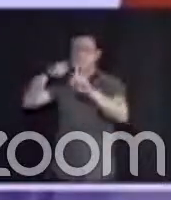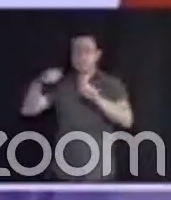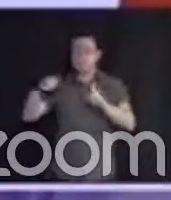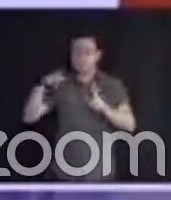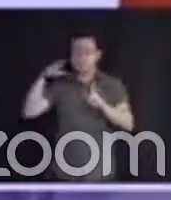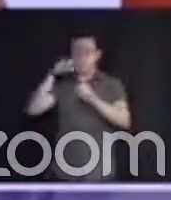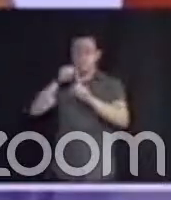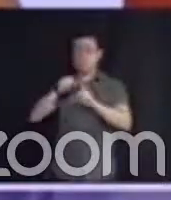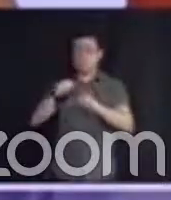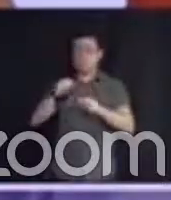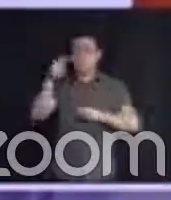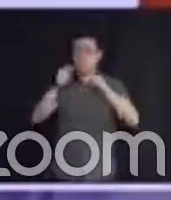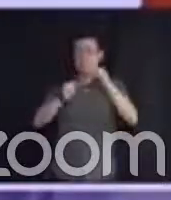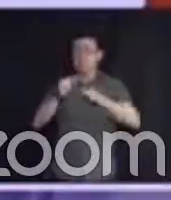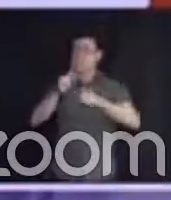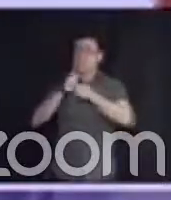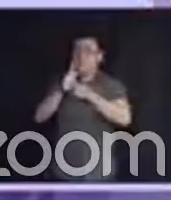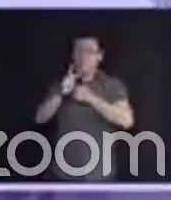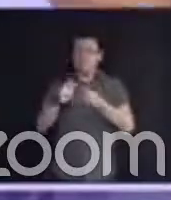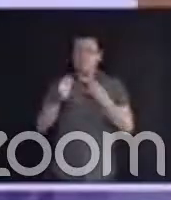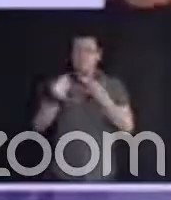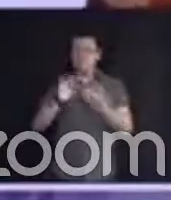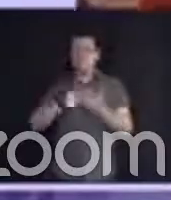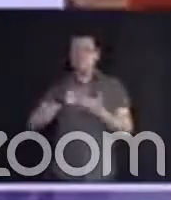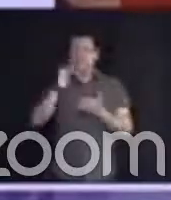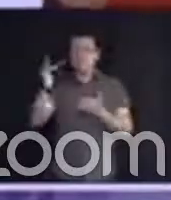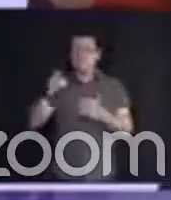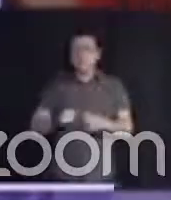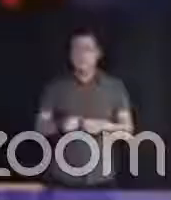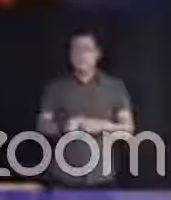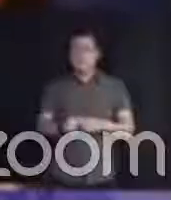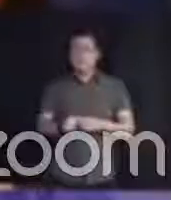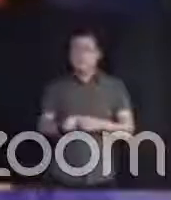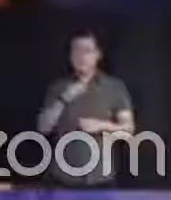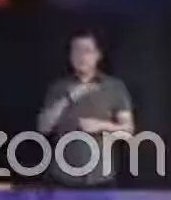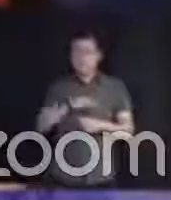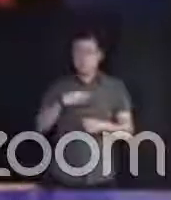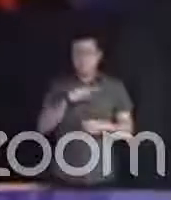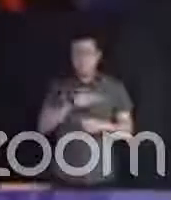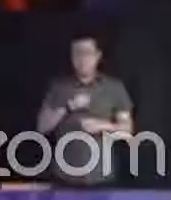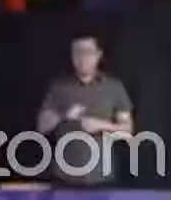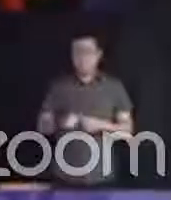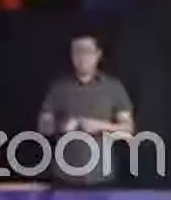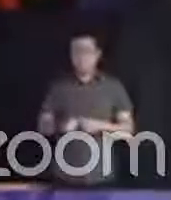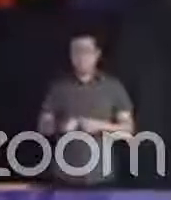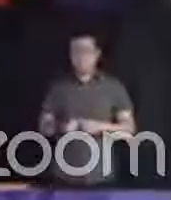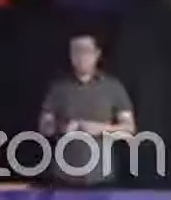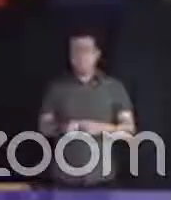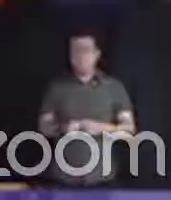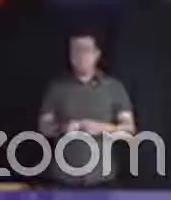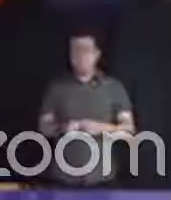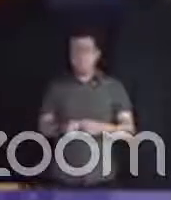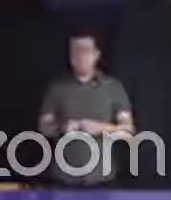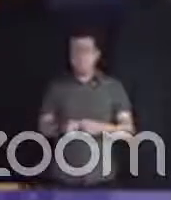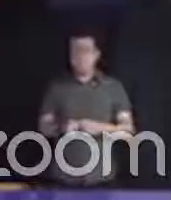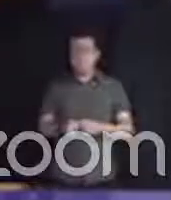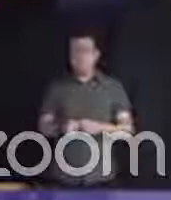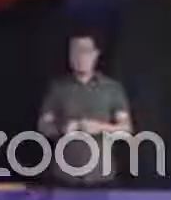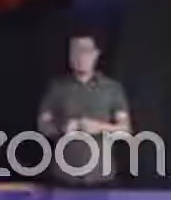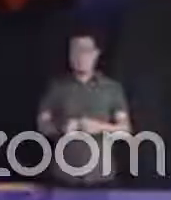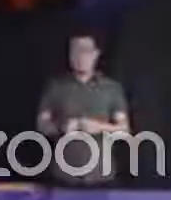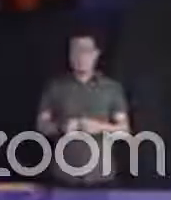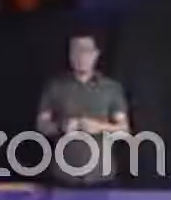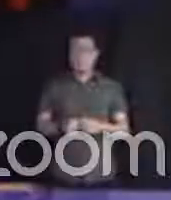bien claro lo que quiero y pues voy por el siguiente nivel. Muchísimas gracias. Felicidades.